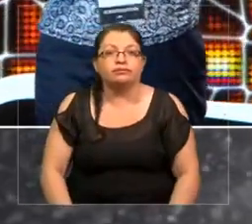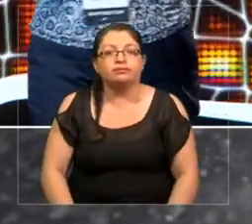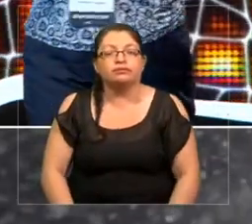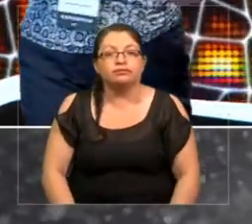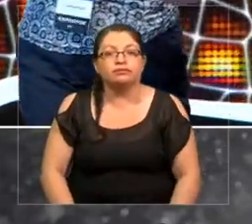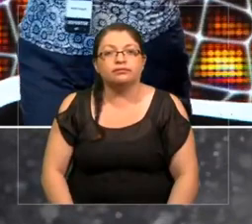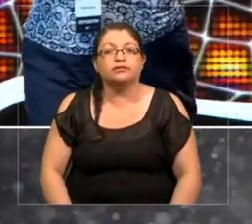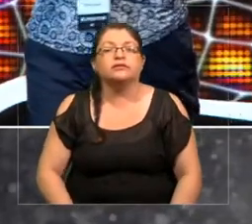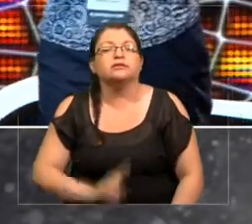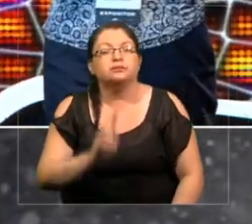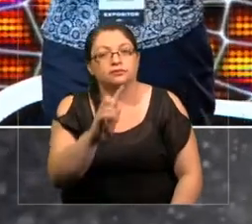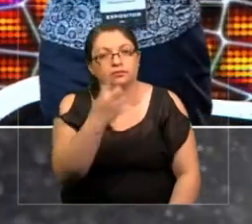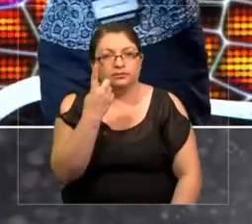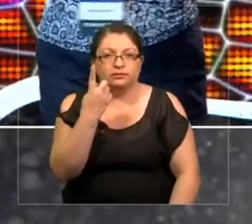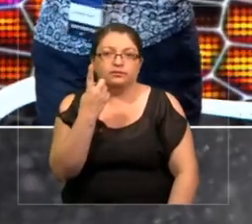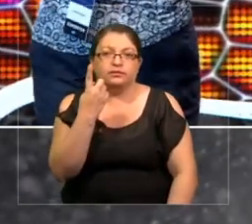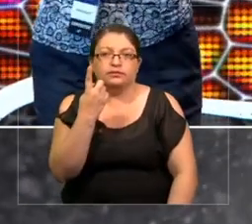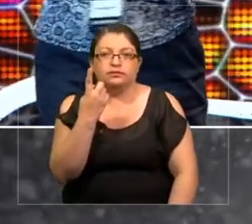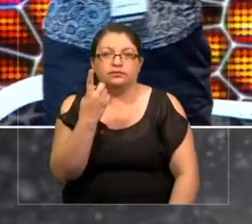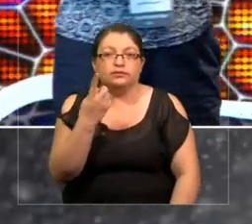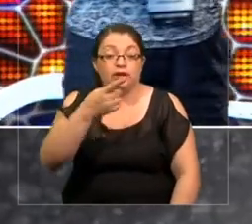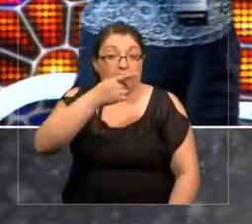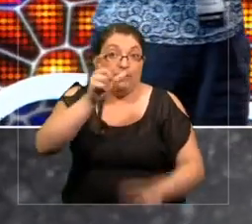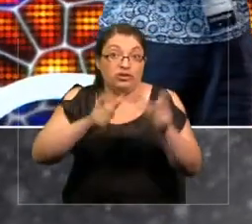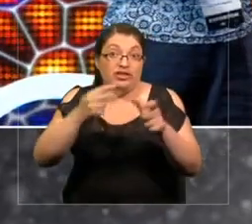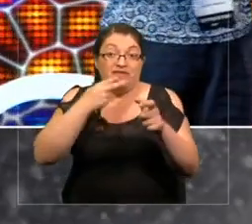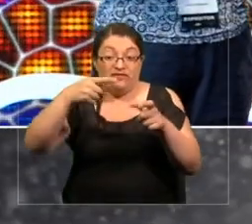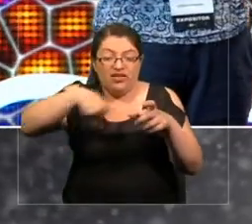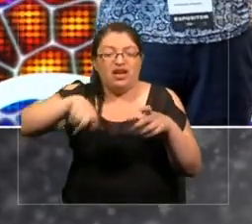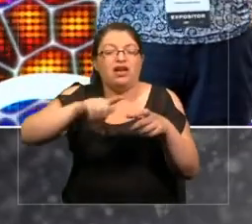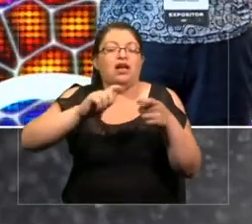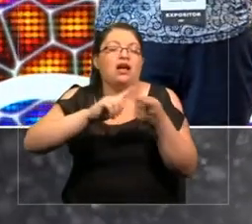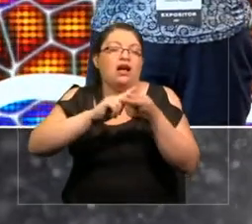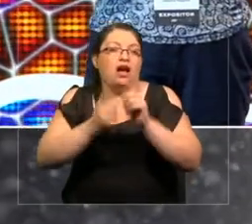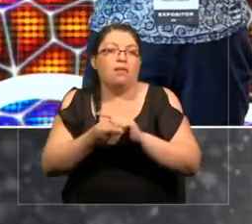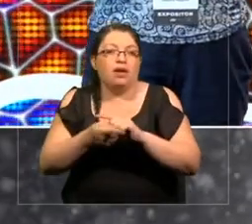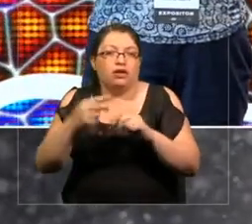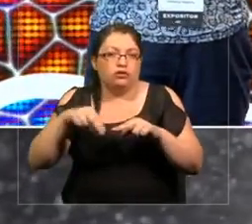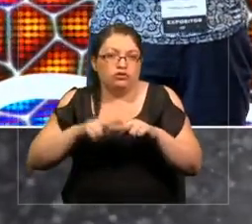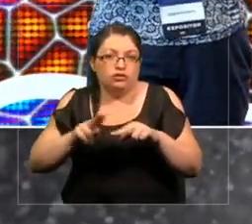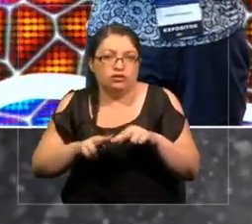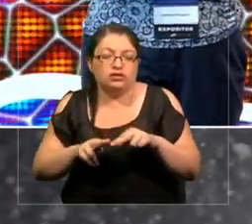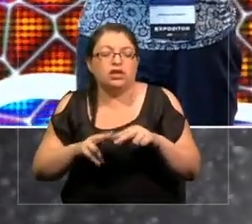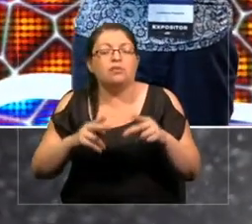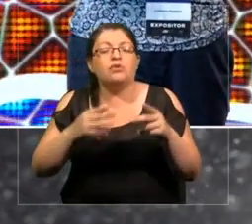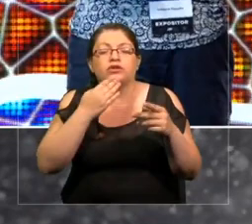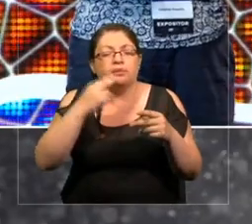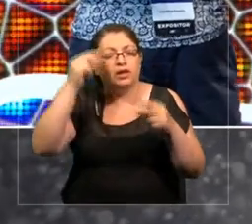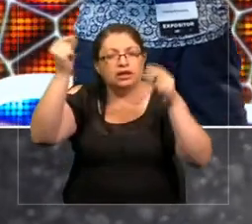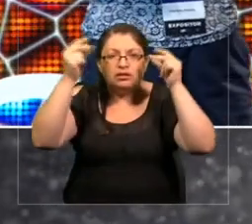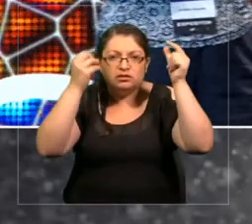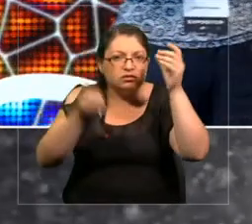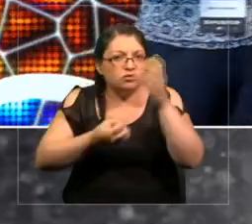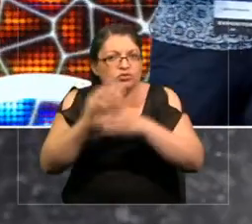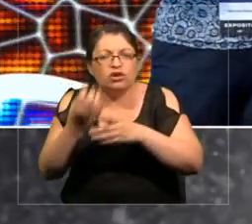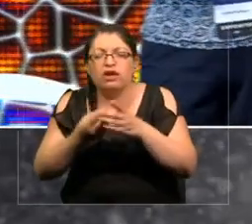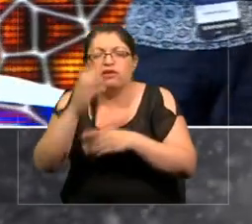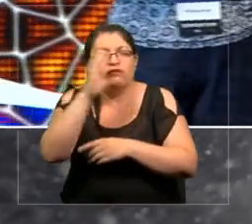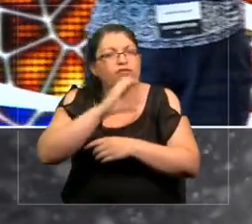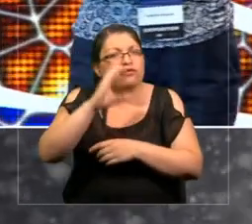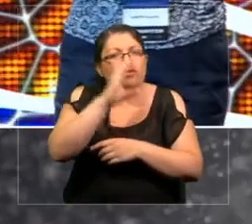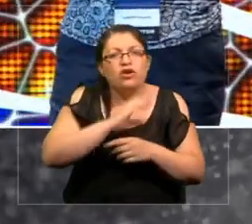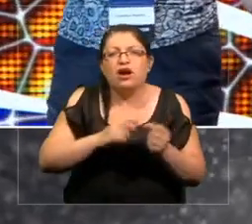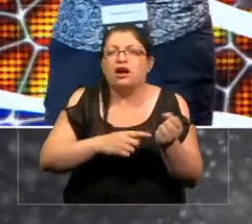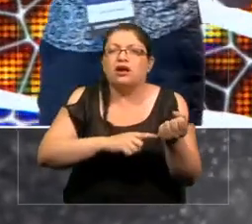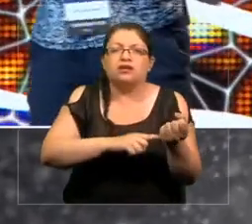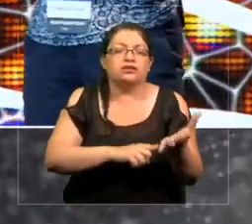cambiar las prácticas de nosotros los habitantes es innovar buscar nuevas